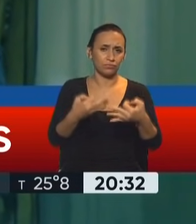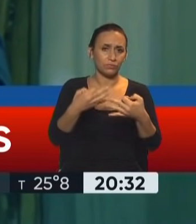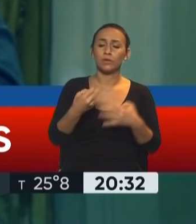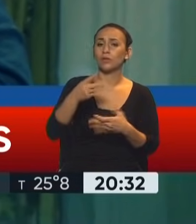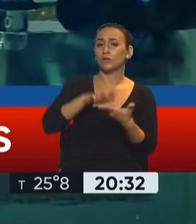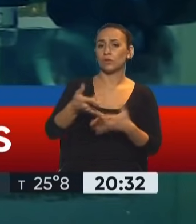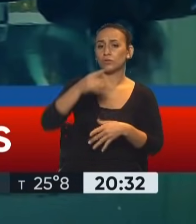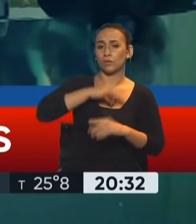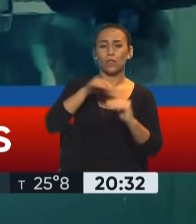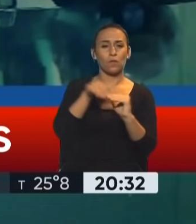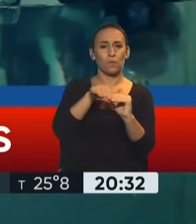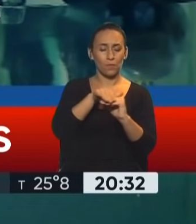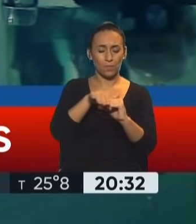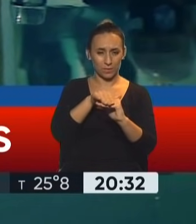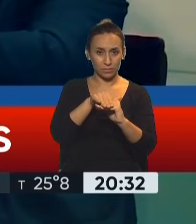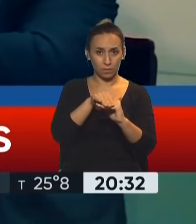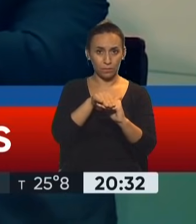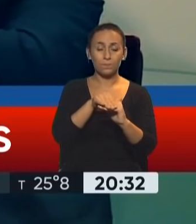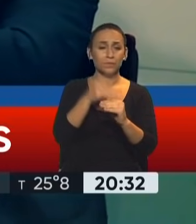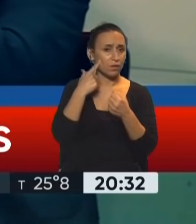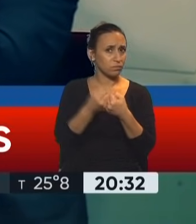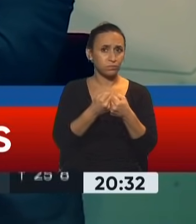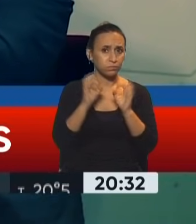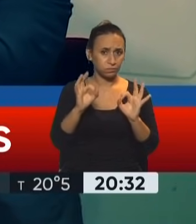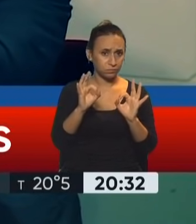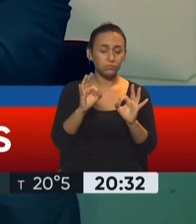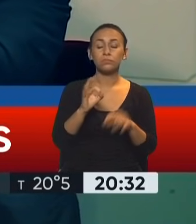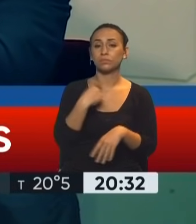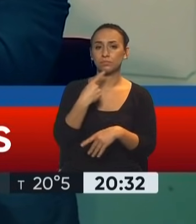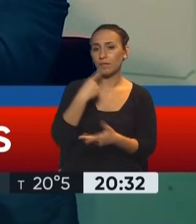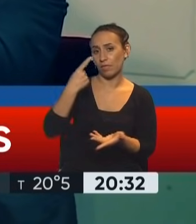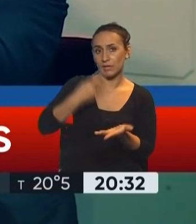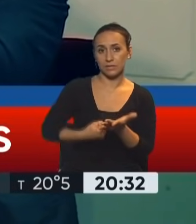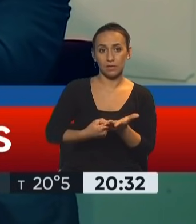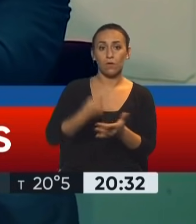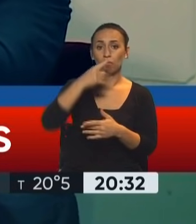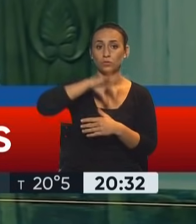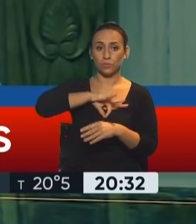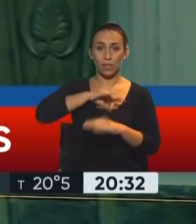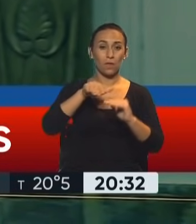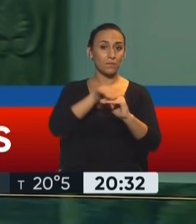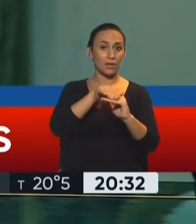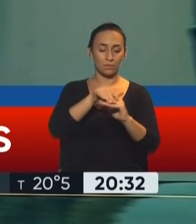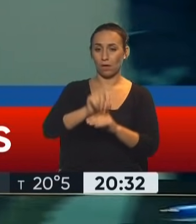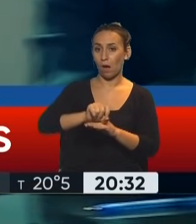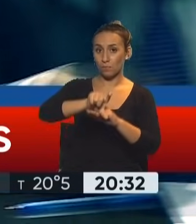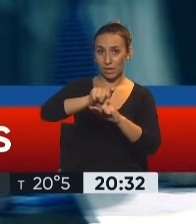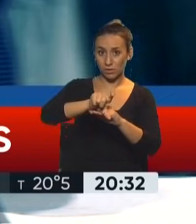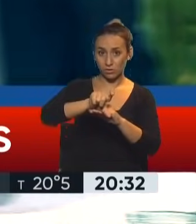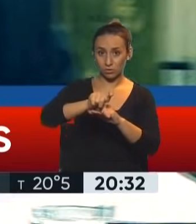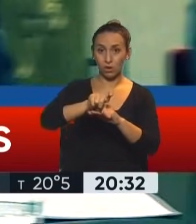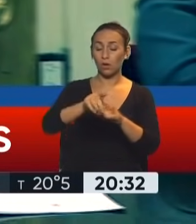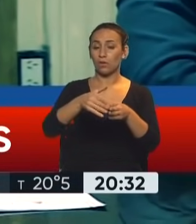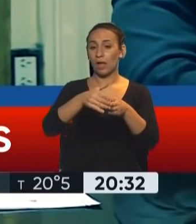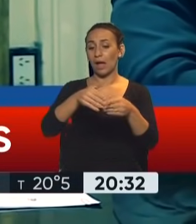vital y móvil, en donde hemos logrado fijar un incremento del salario mínimo para el periodo paritario, que es